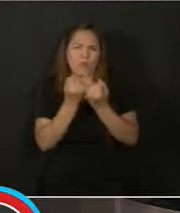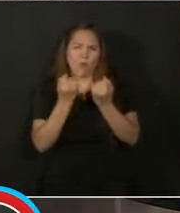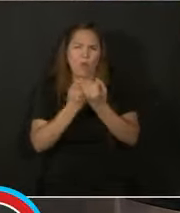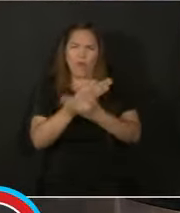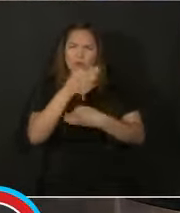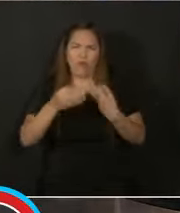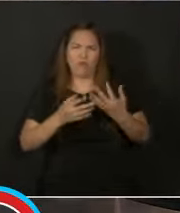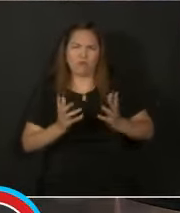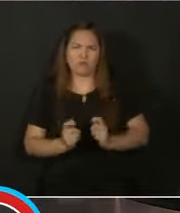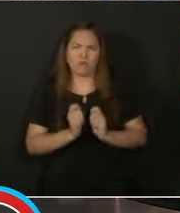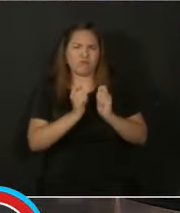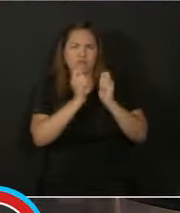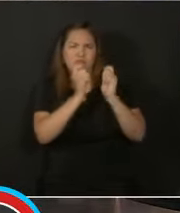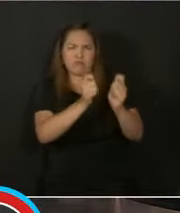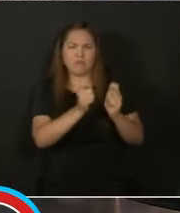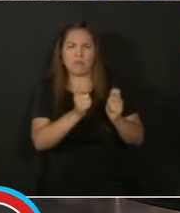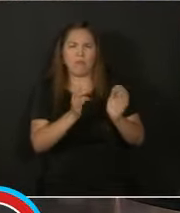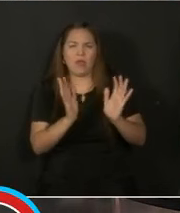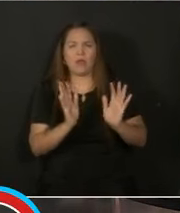observando